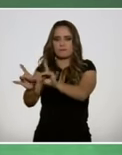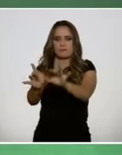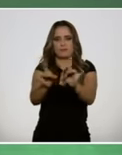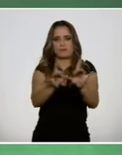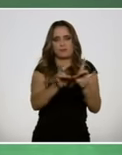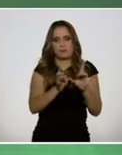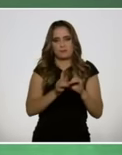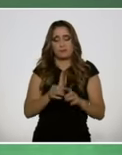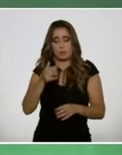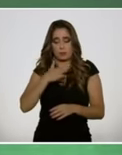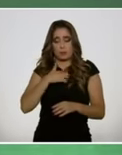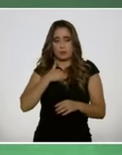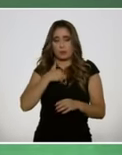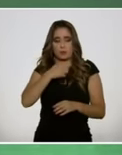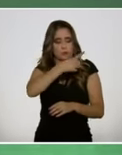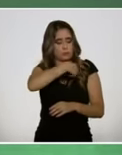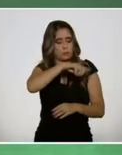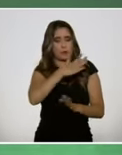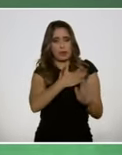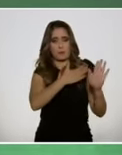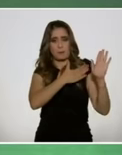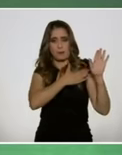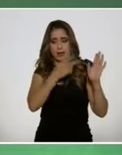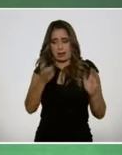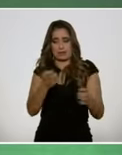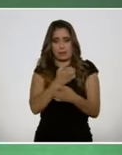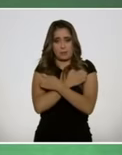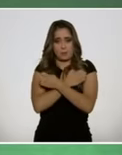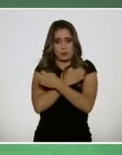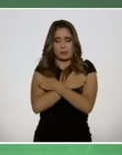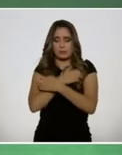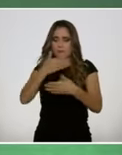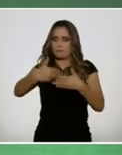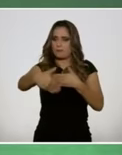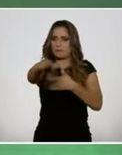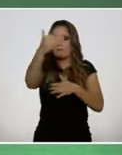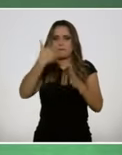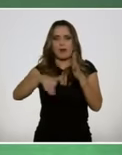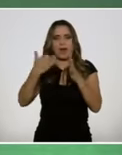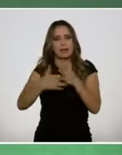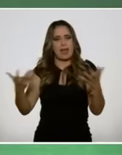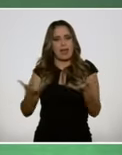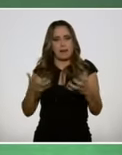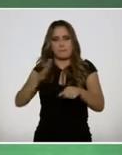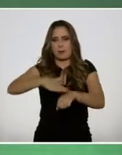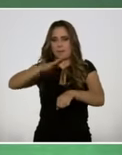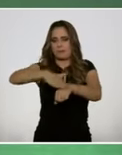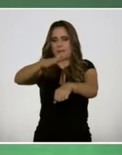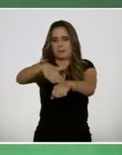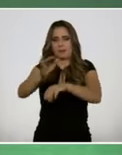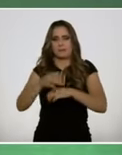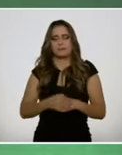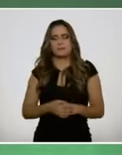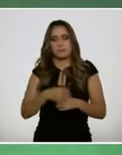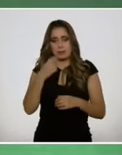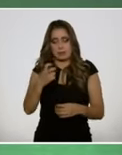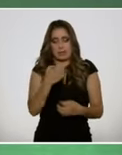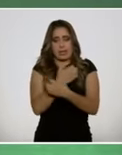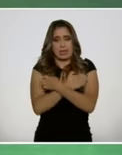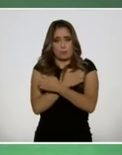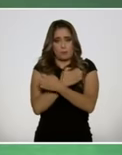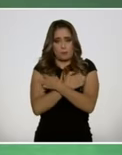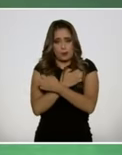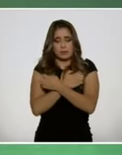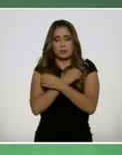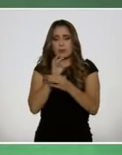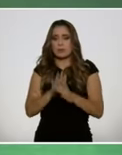estamos comprometidos con la causa profunda de la educación, sabemos que hay mucho por hacer. A través de la educación, instrumento de inclusión